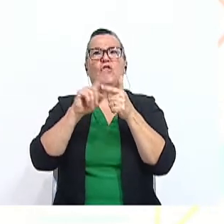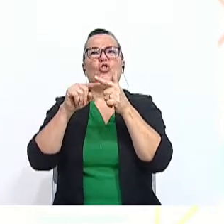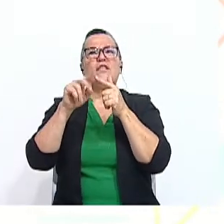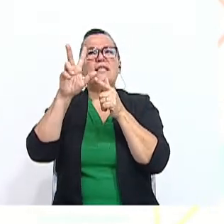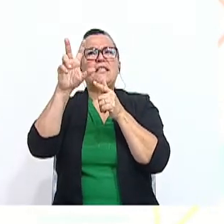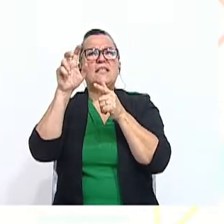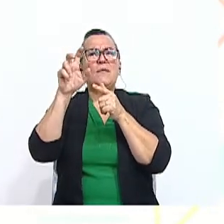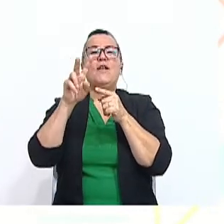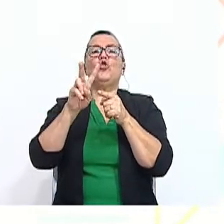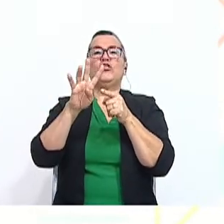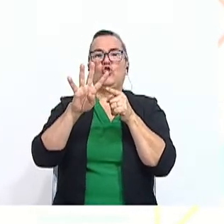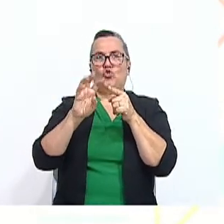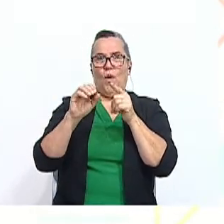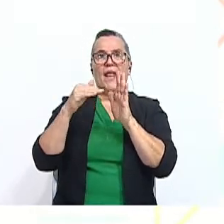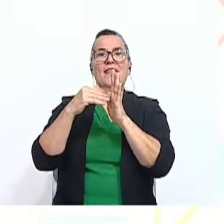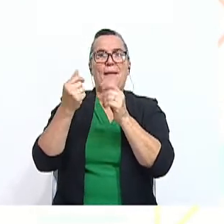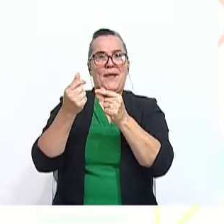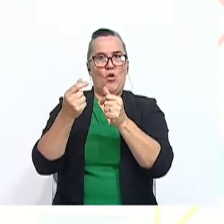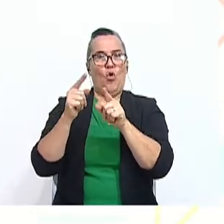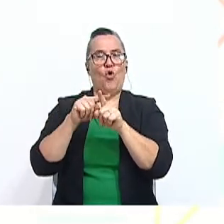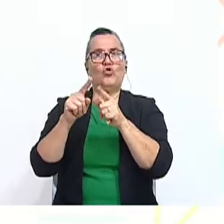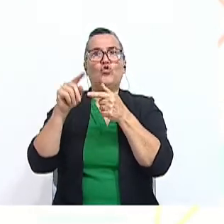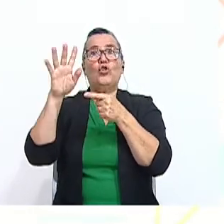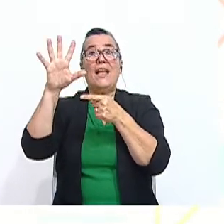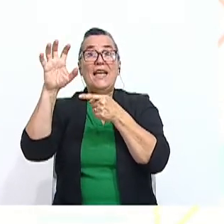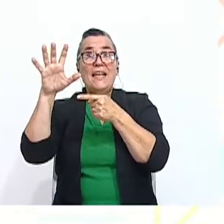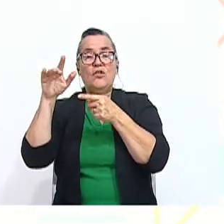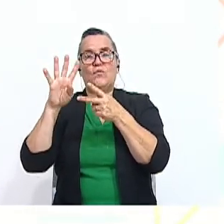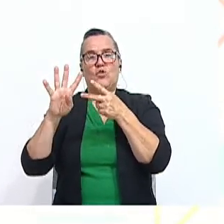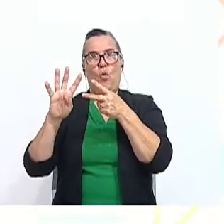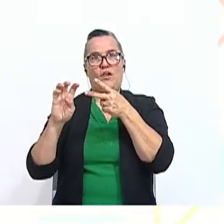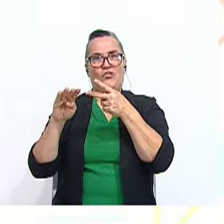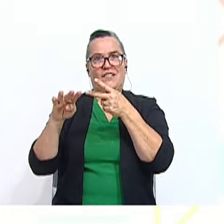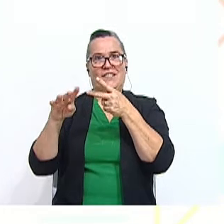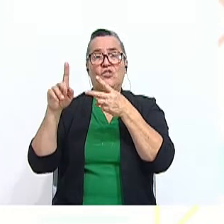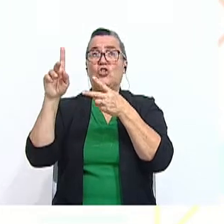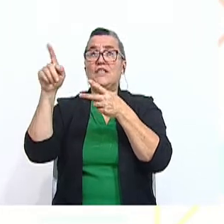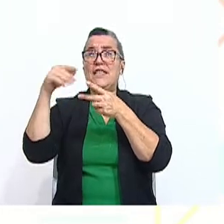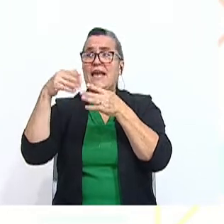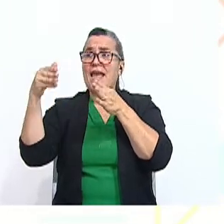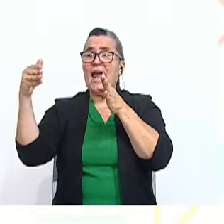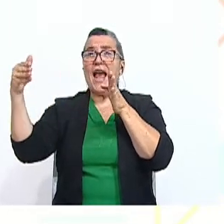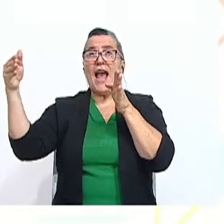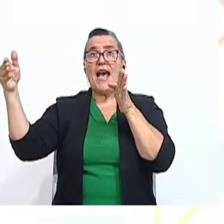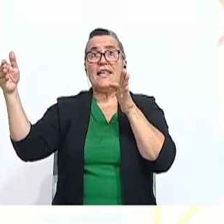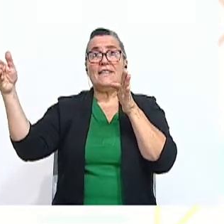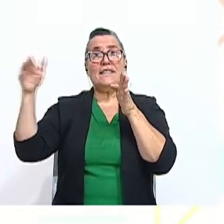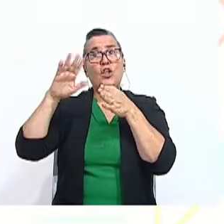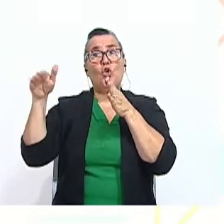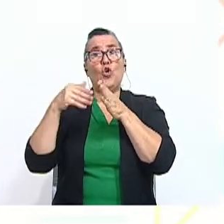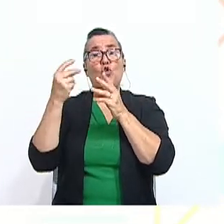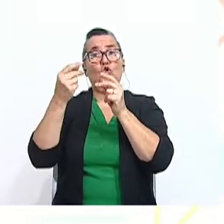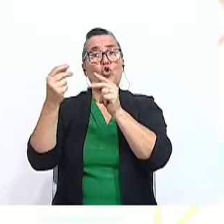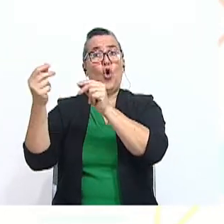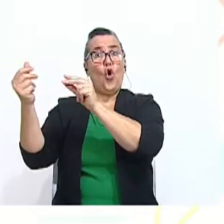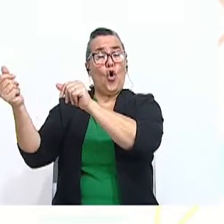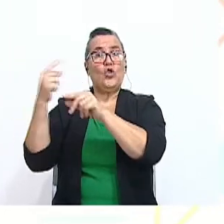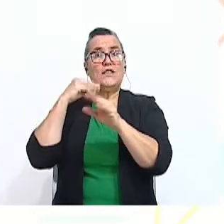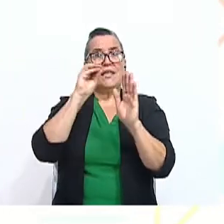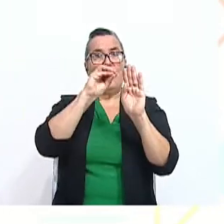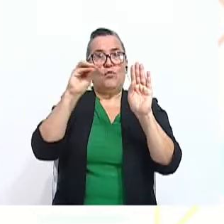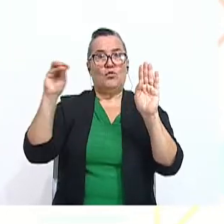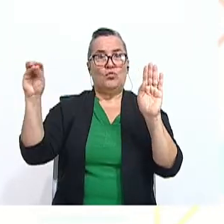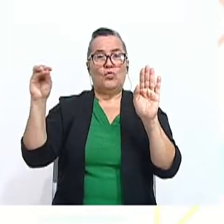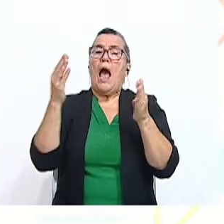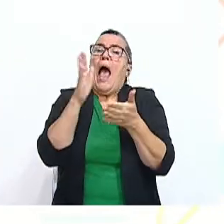300,000? 240,000. De 500,000, 400,000. Y así sucesivamente con todos los precios que hemos puesto acá. Estos